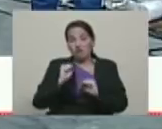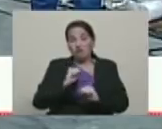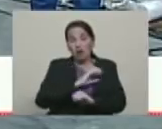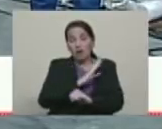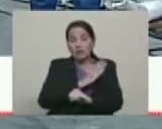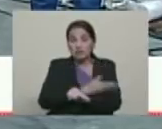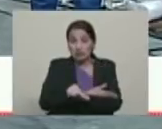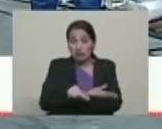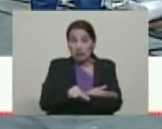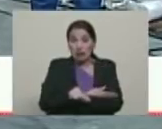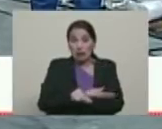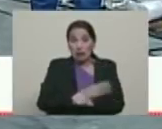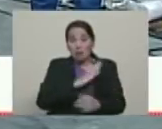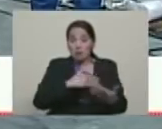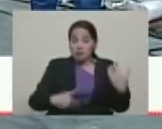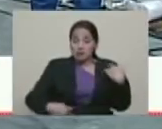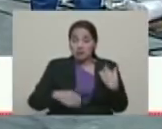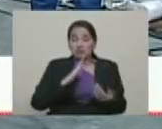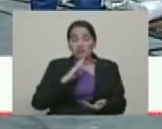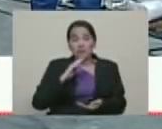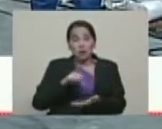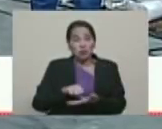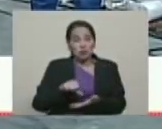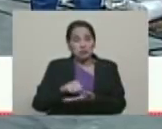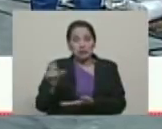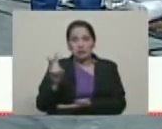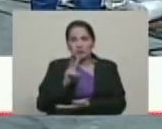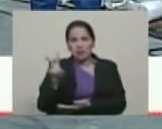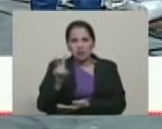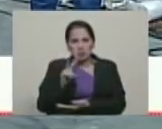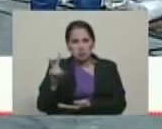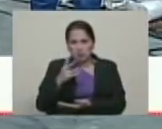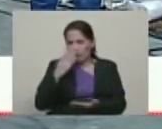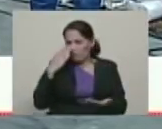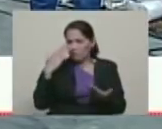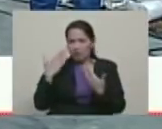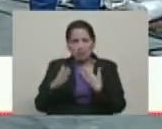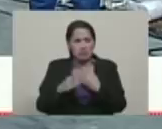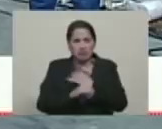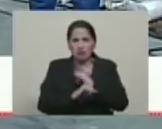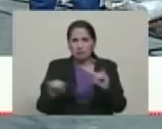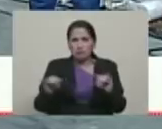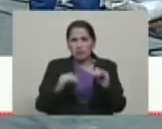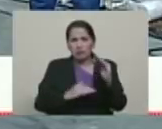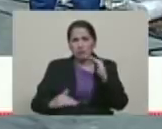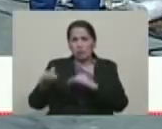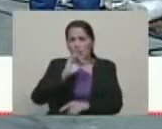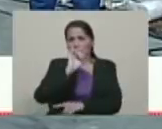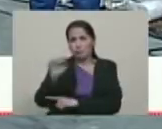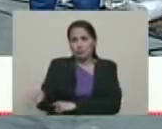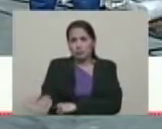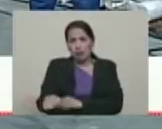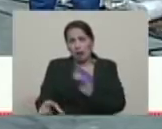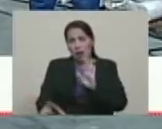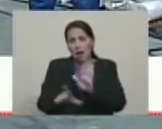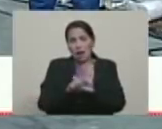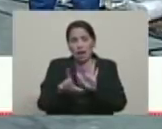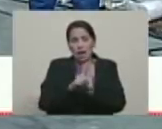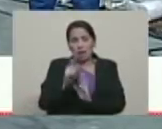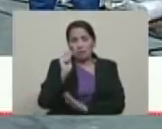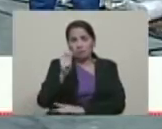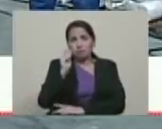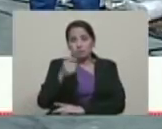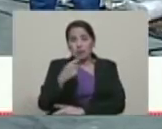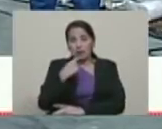Venezuela y me dice, el Banco Central de Venezuela enfrentará y superará con la ley en la mano y con